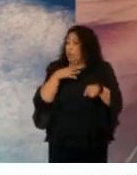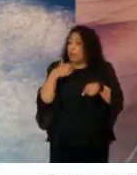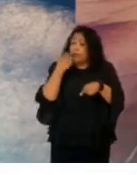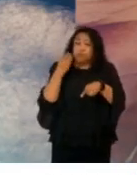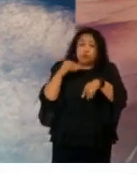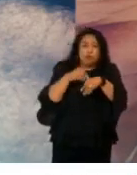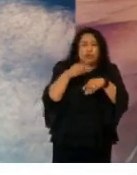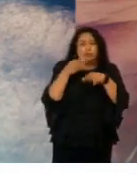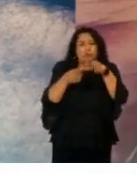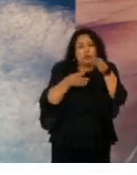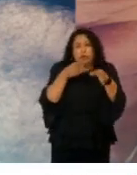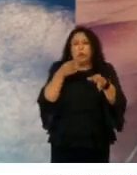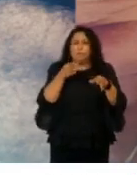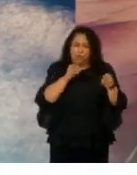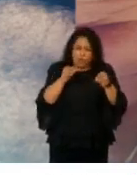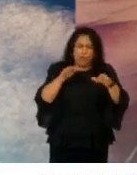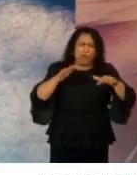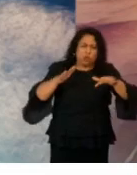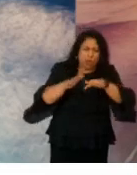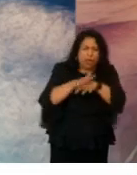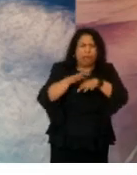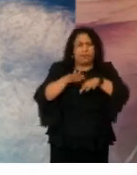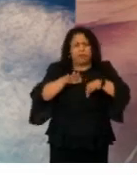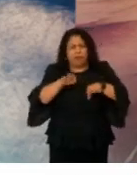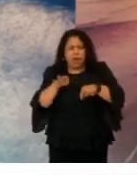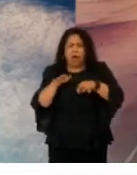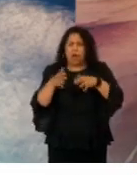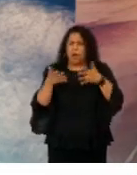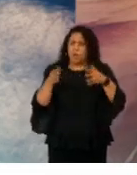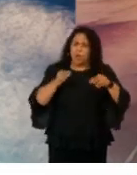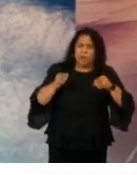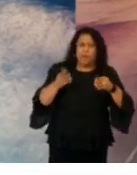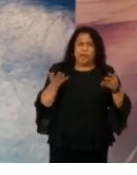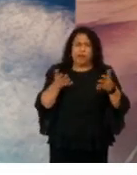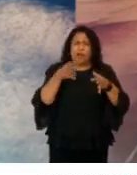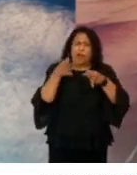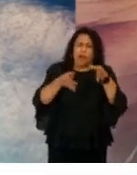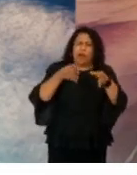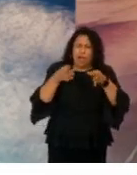este mensaje de movilízate, trabaja, como muévete.